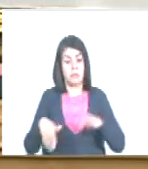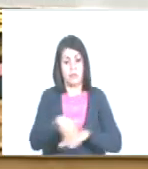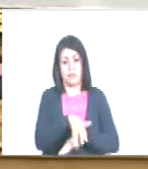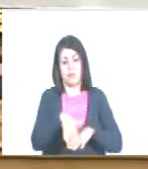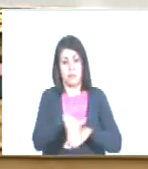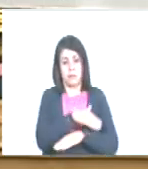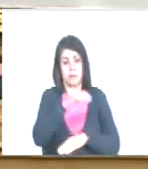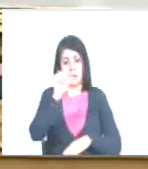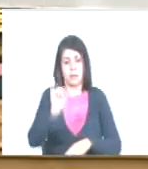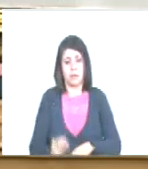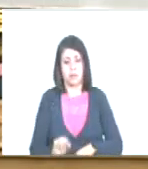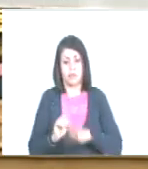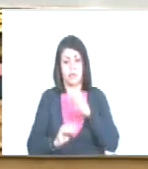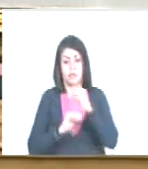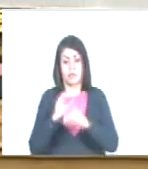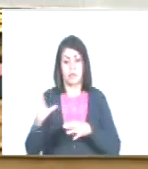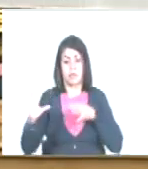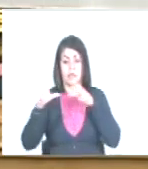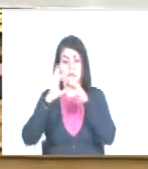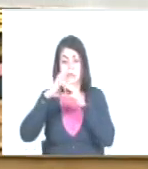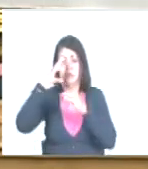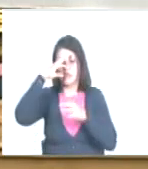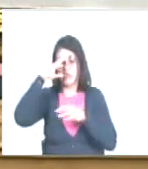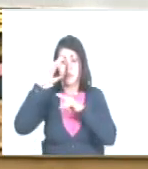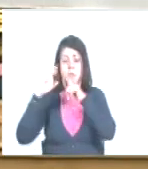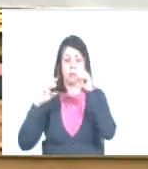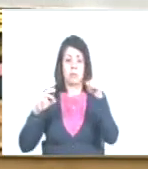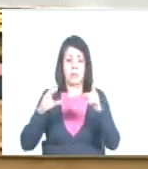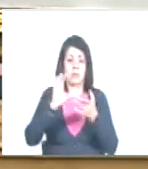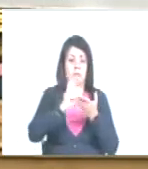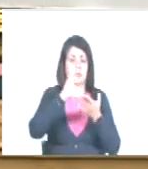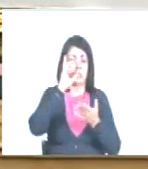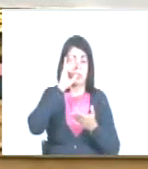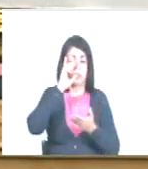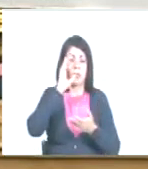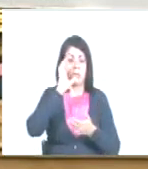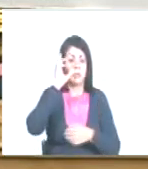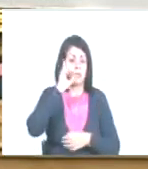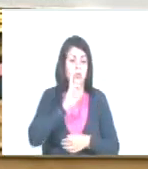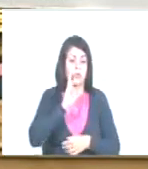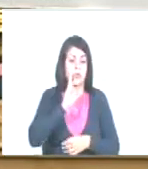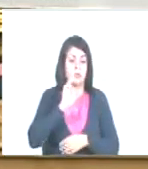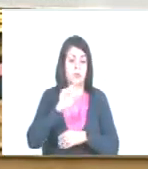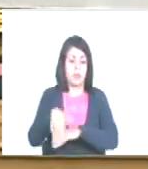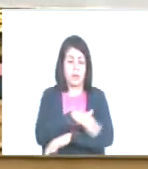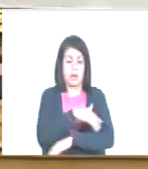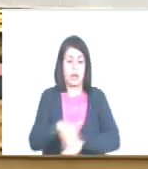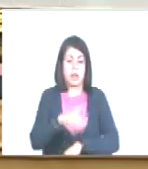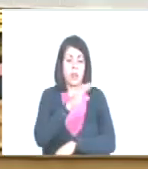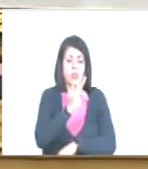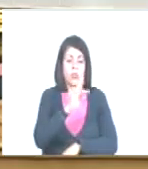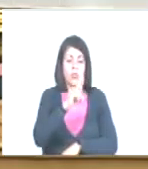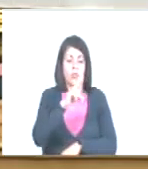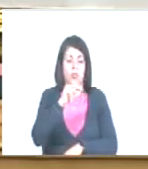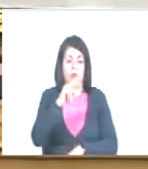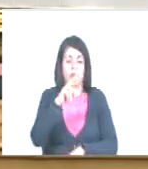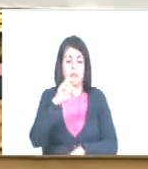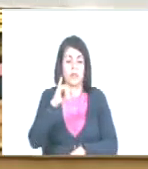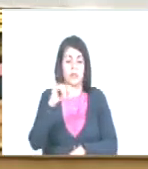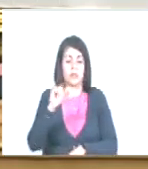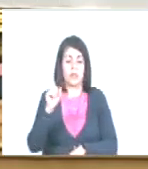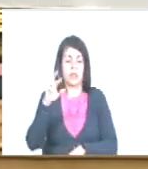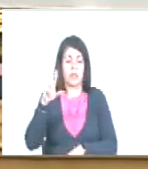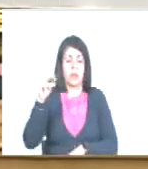avenidas sur que unen la avenida México con la avenida Bolívar, la avenida Fuerzas Armadas y, por supuesto, la